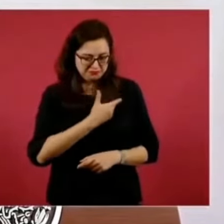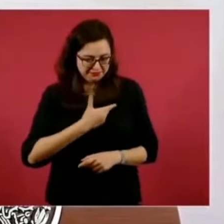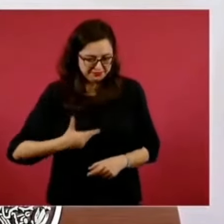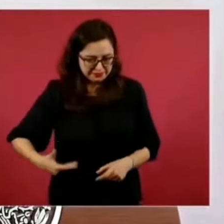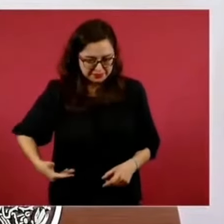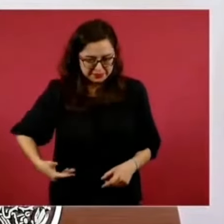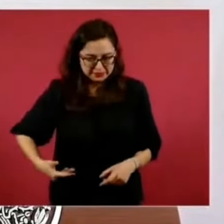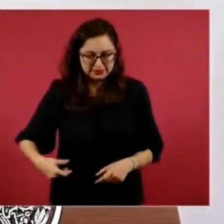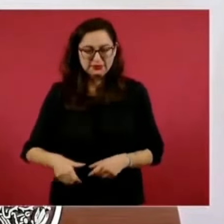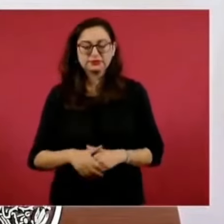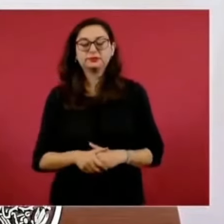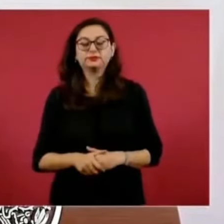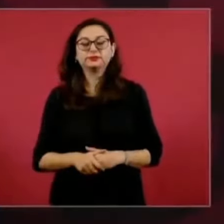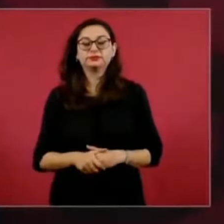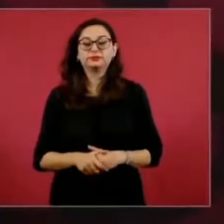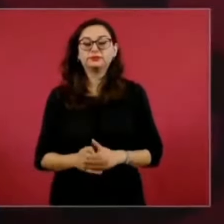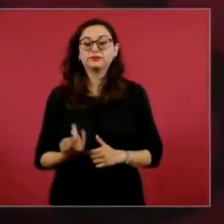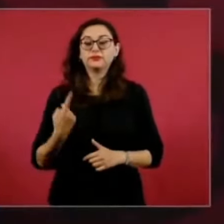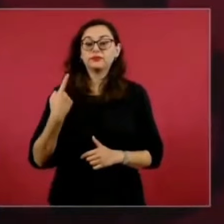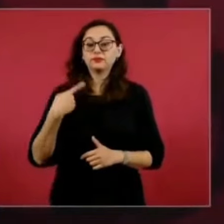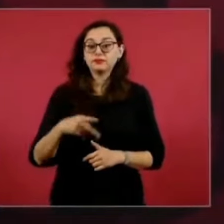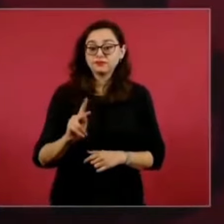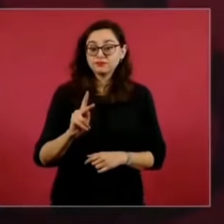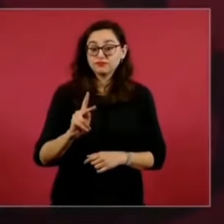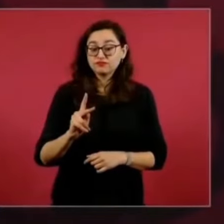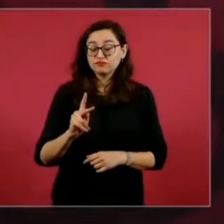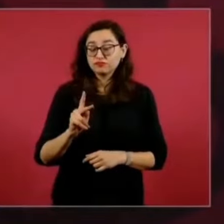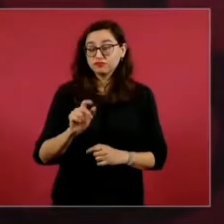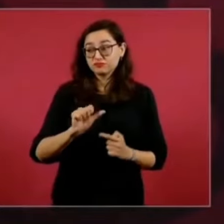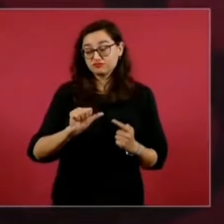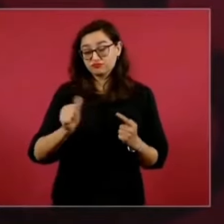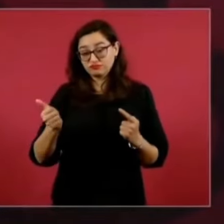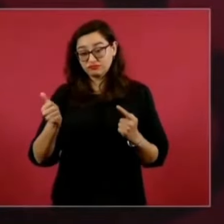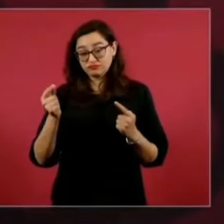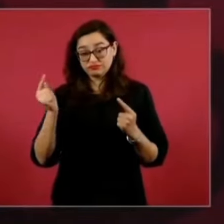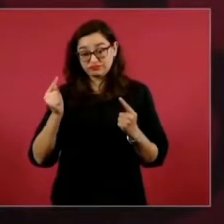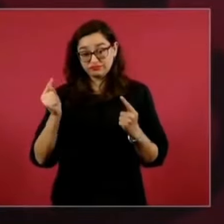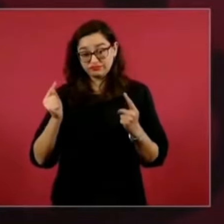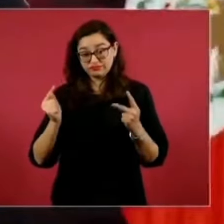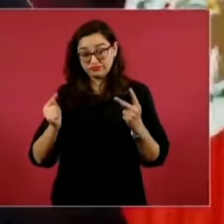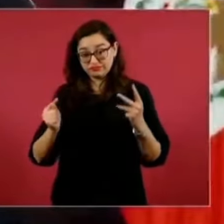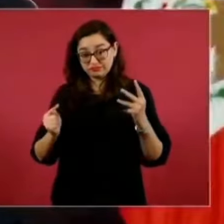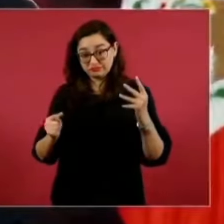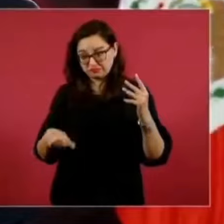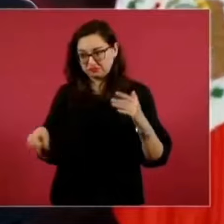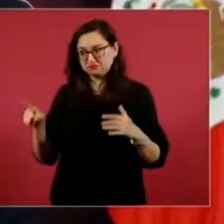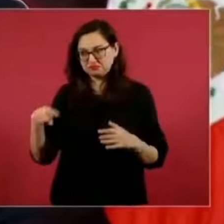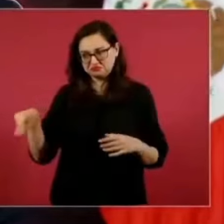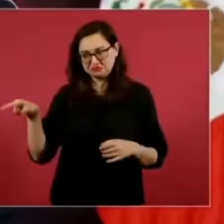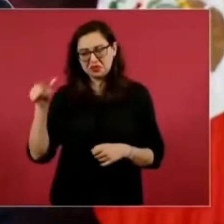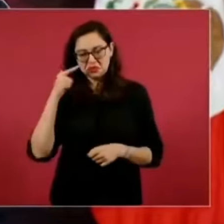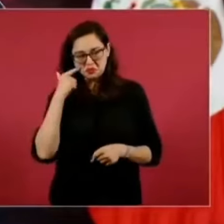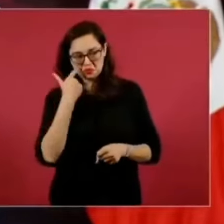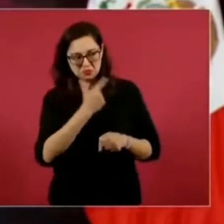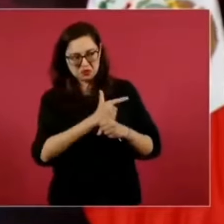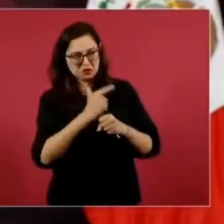sh pero hay otras cosas también por eso les decía que